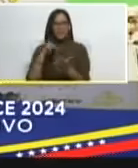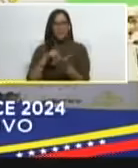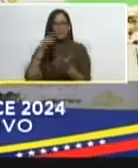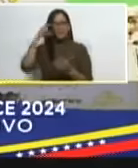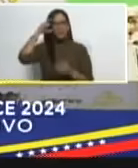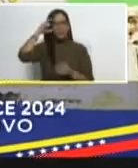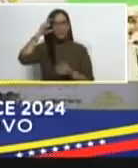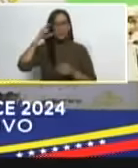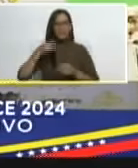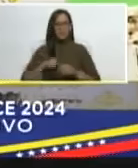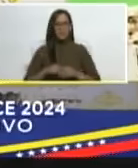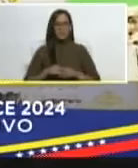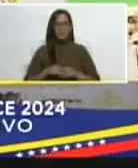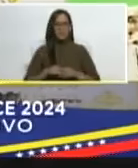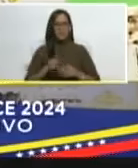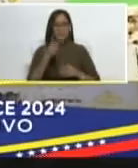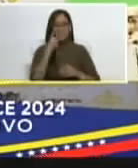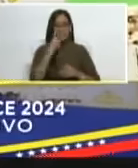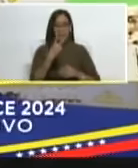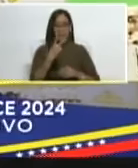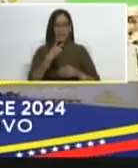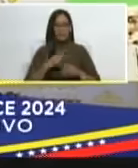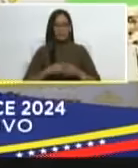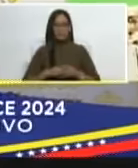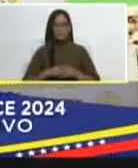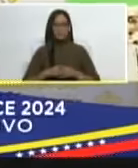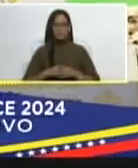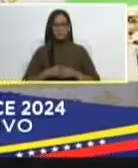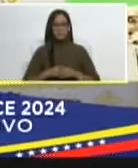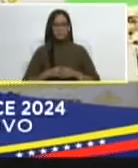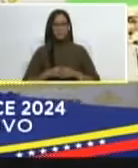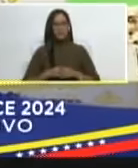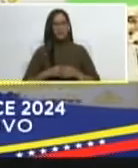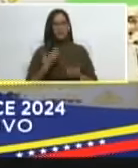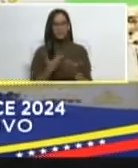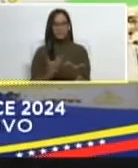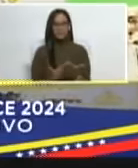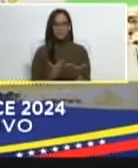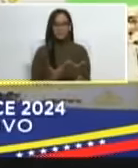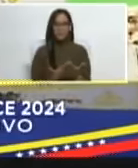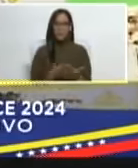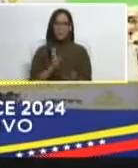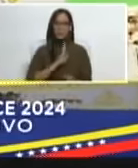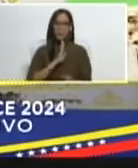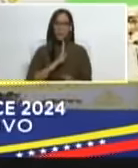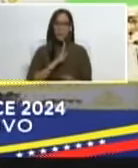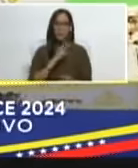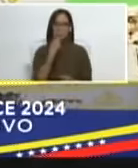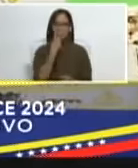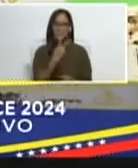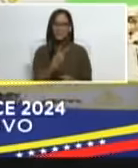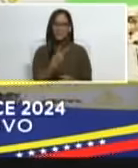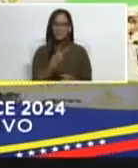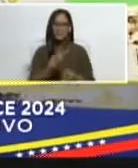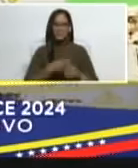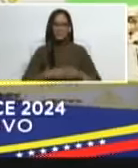días para que vea y cerciore con su propia vista.